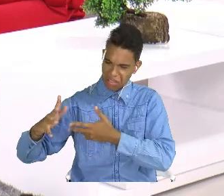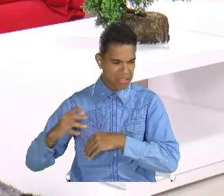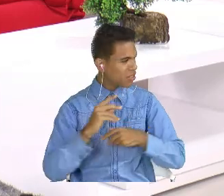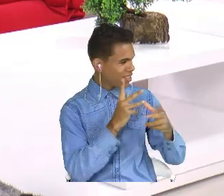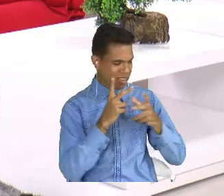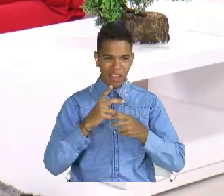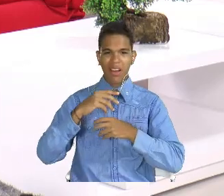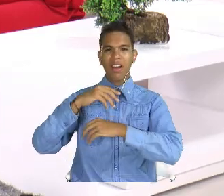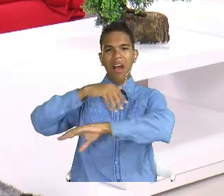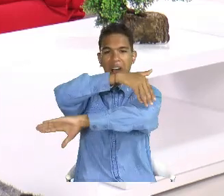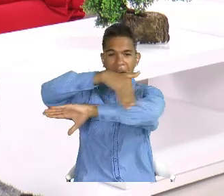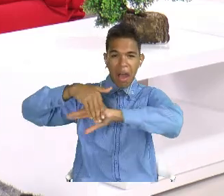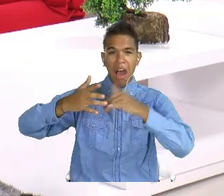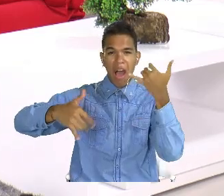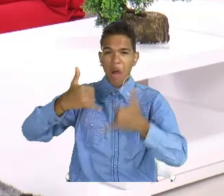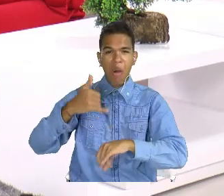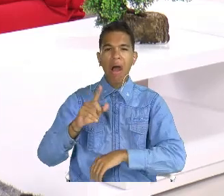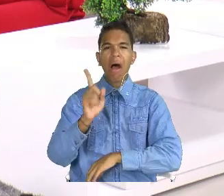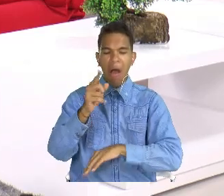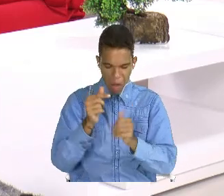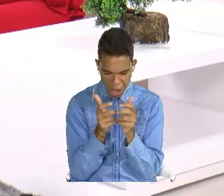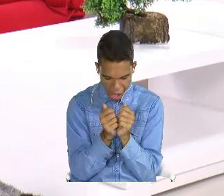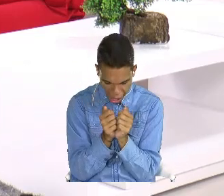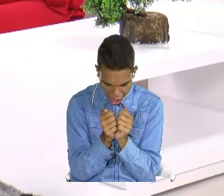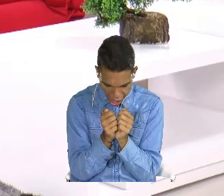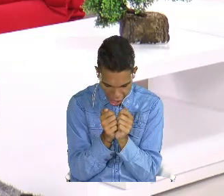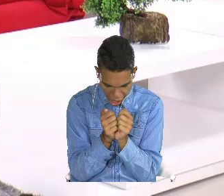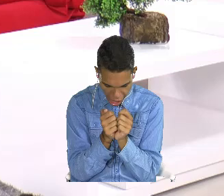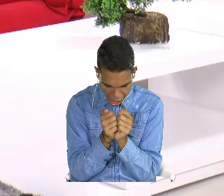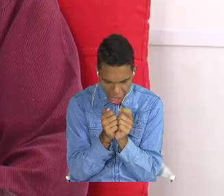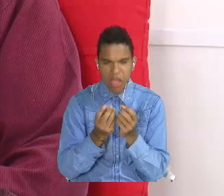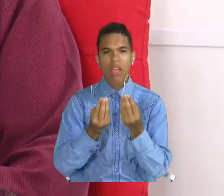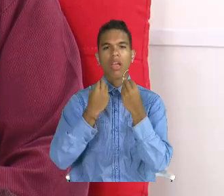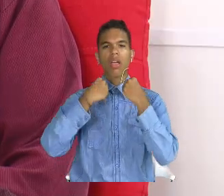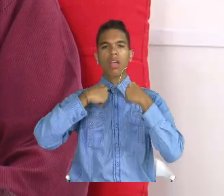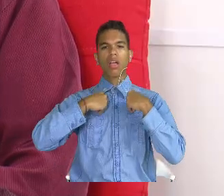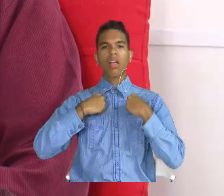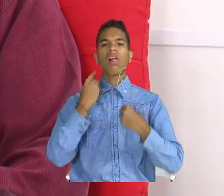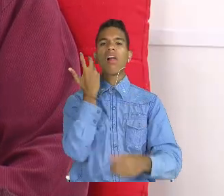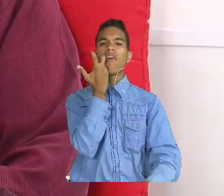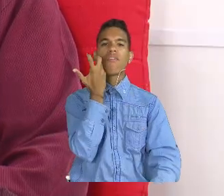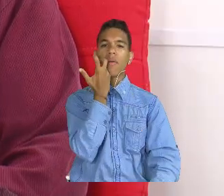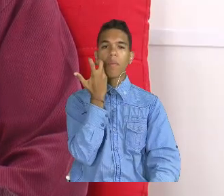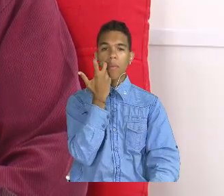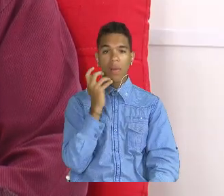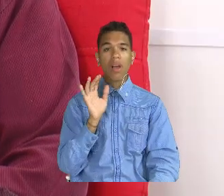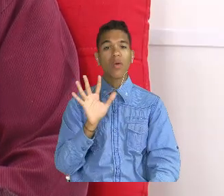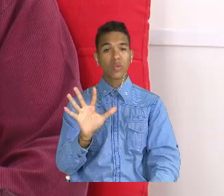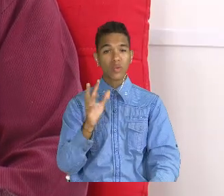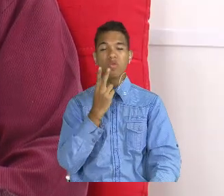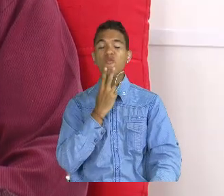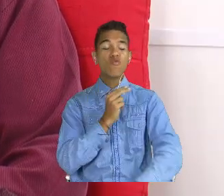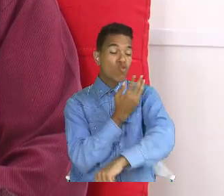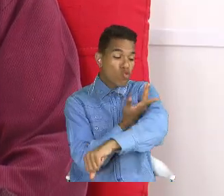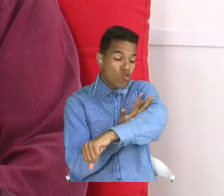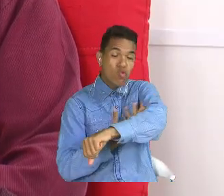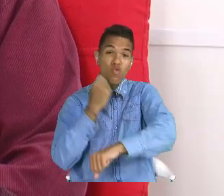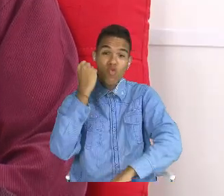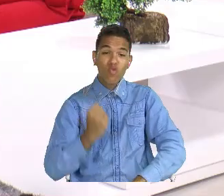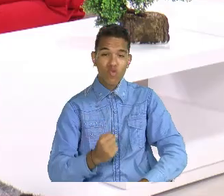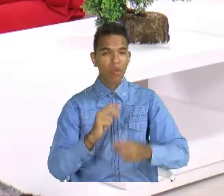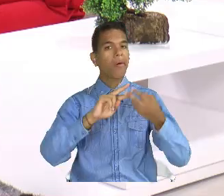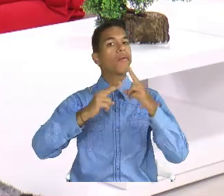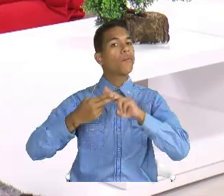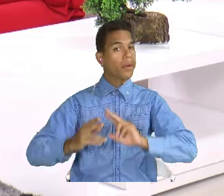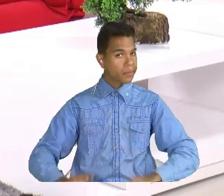crezca con un alto grado de sedentarismo y nos está llevando a que se desarrollen enfermedades de tipo metabólico como la diabetes. Perfecto, doctor.